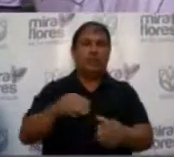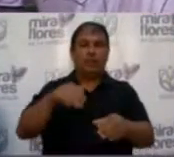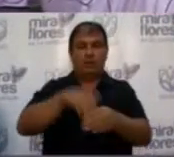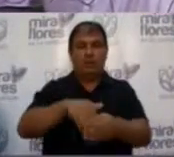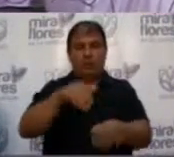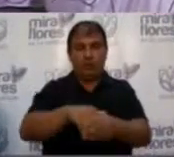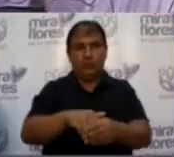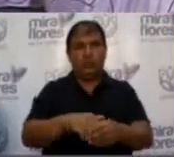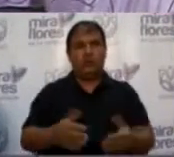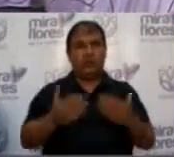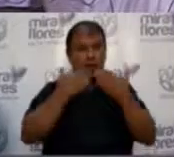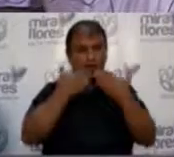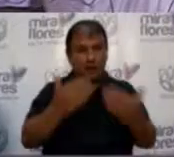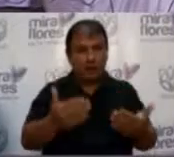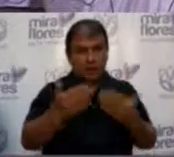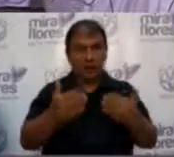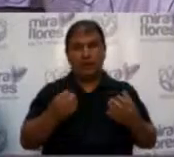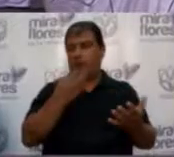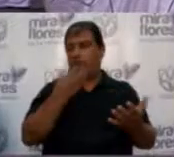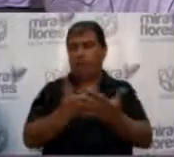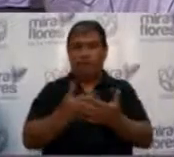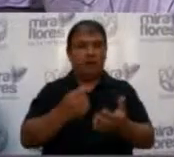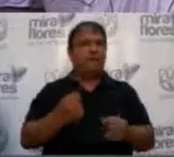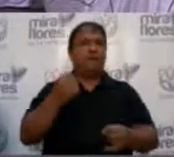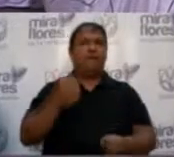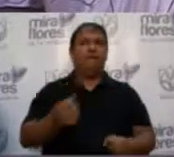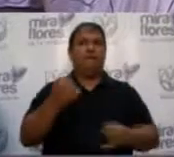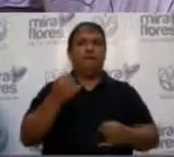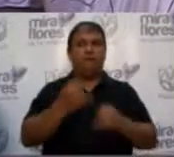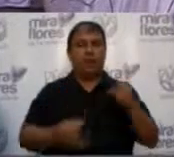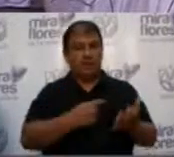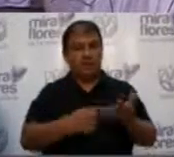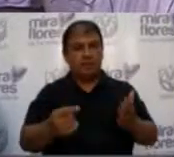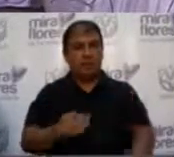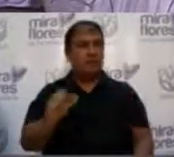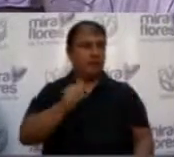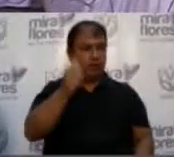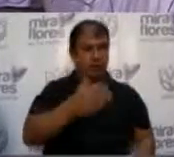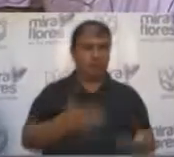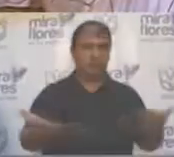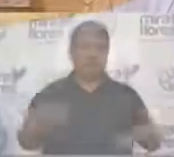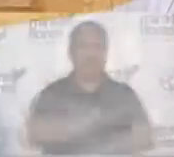votos. Muchas gracias, que tengan un buen fin de semana. Se levanta la sesión.